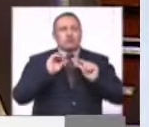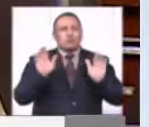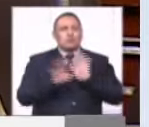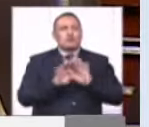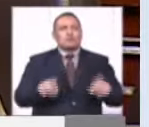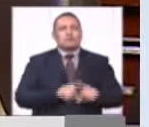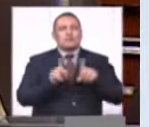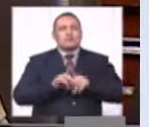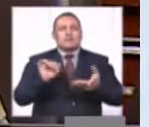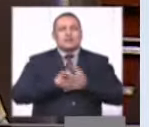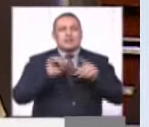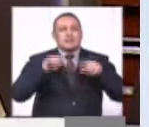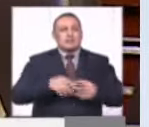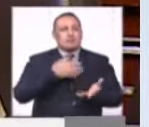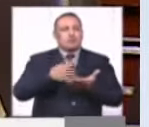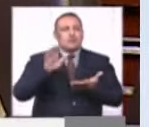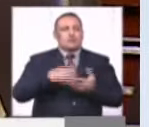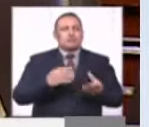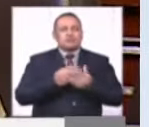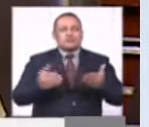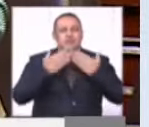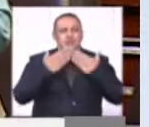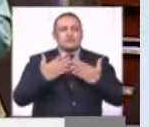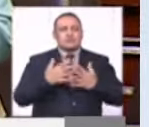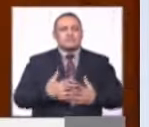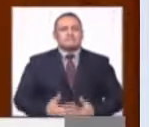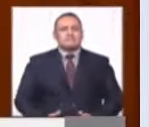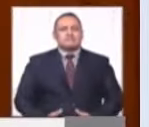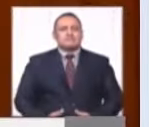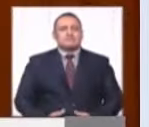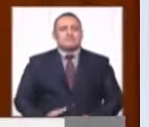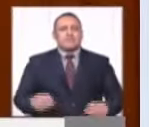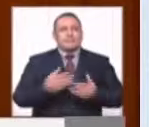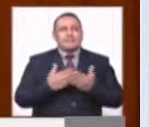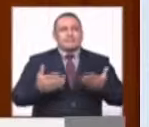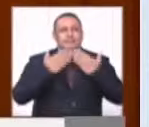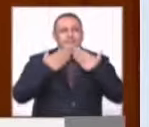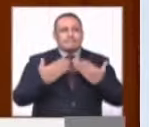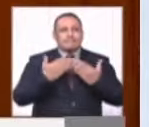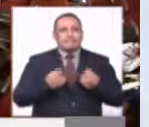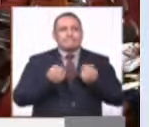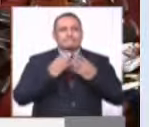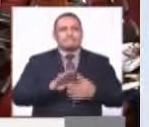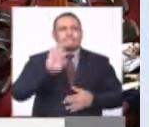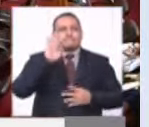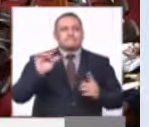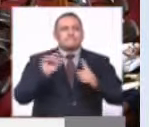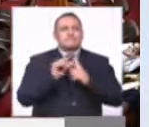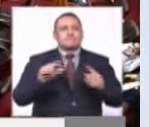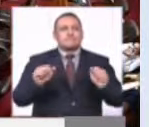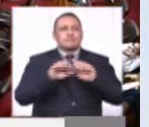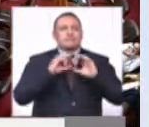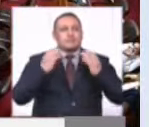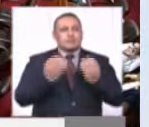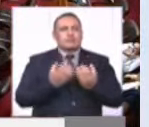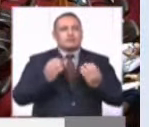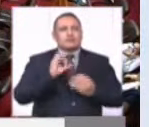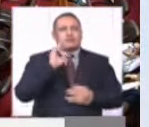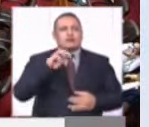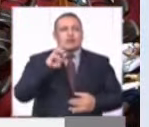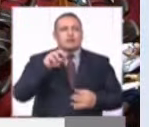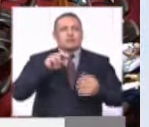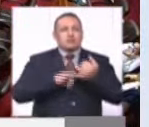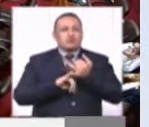colegas, deberíamos vacarla. Gracias, presidente. Gracias, congresista. Tiene el uso de la palabra la congresista